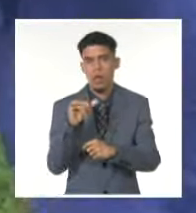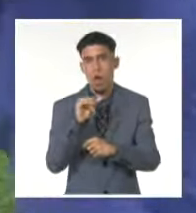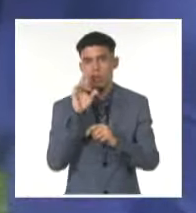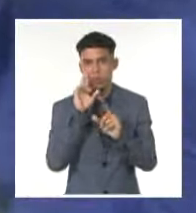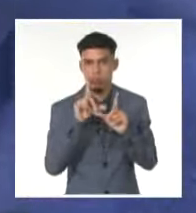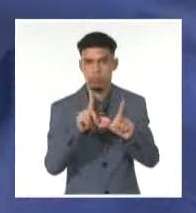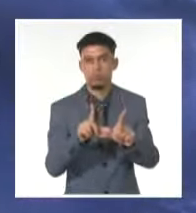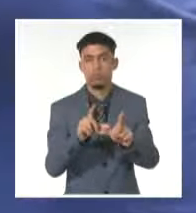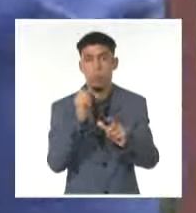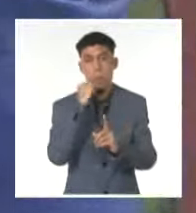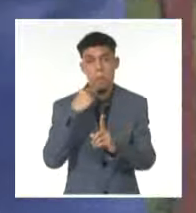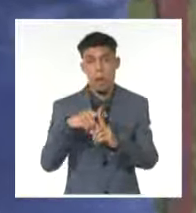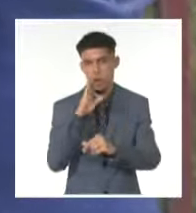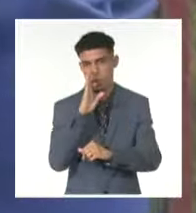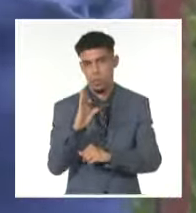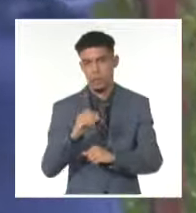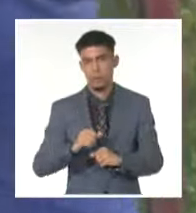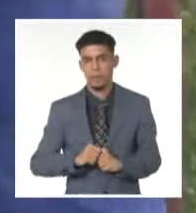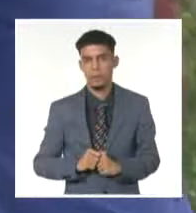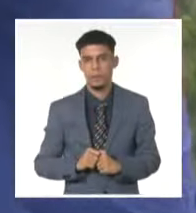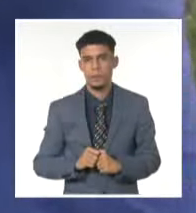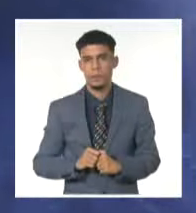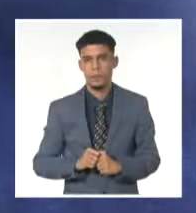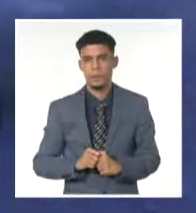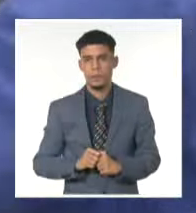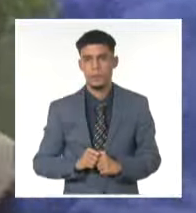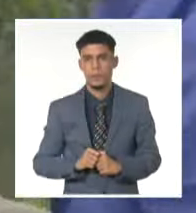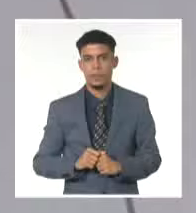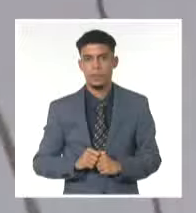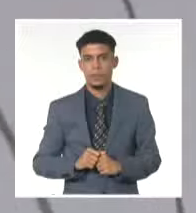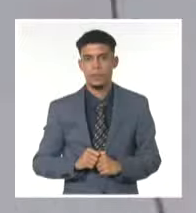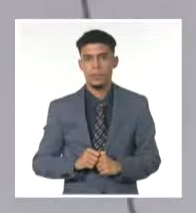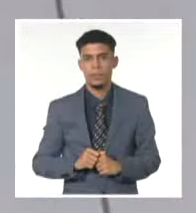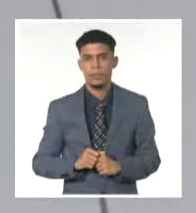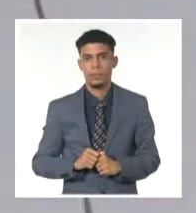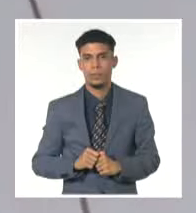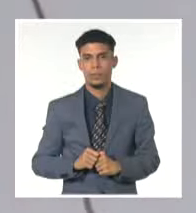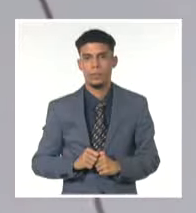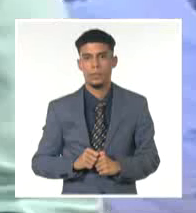y respeto. Arcel Tamayo y Oreste Ríos para este